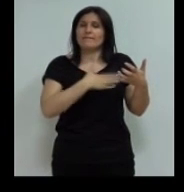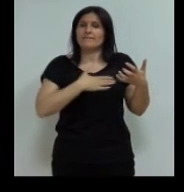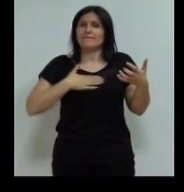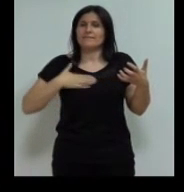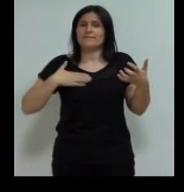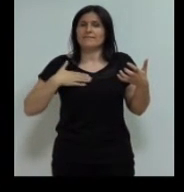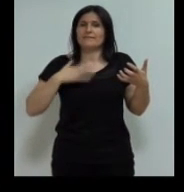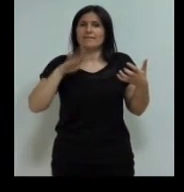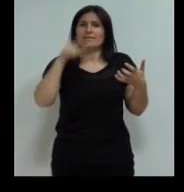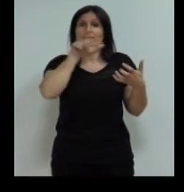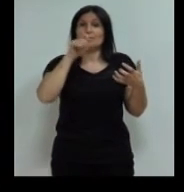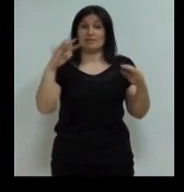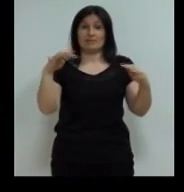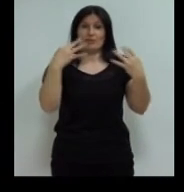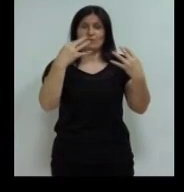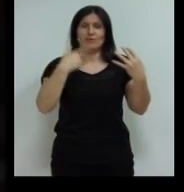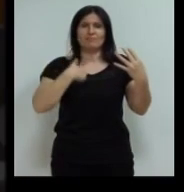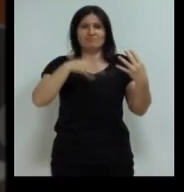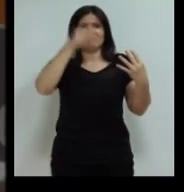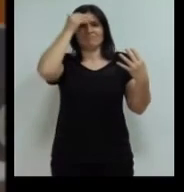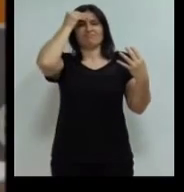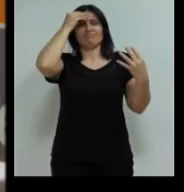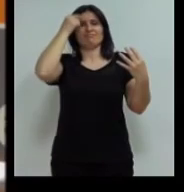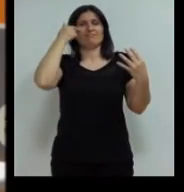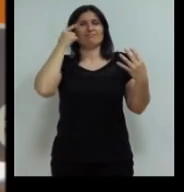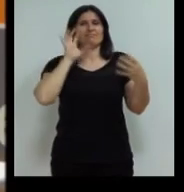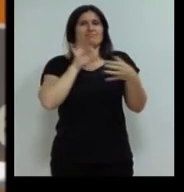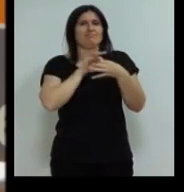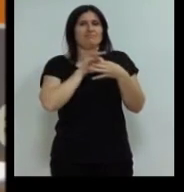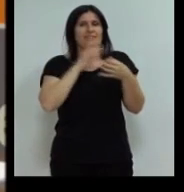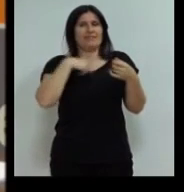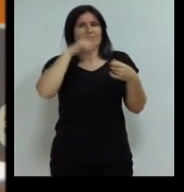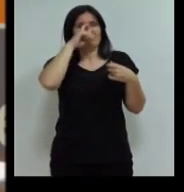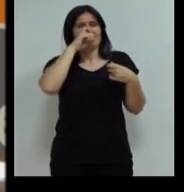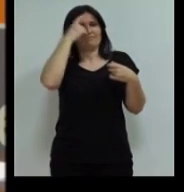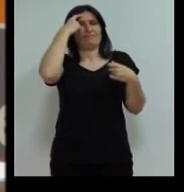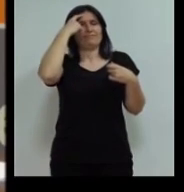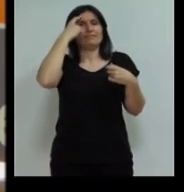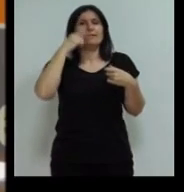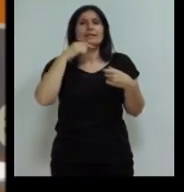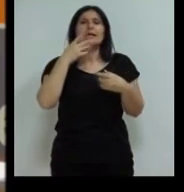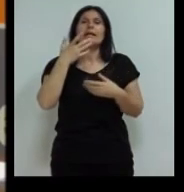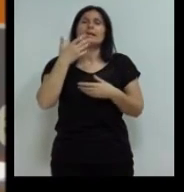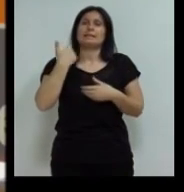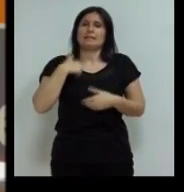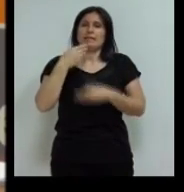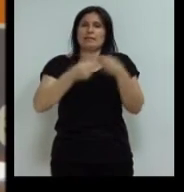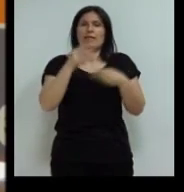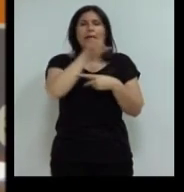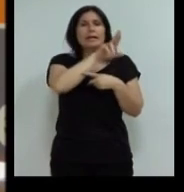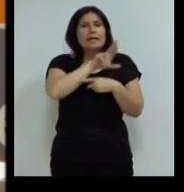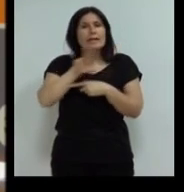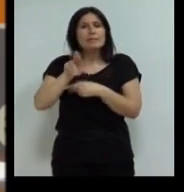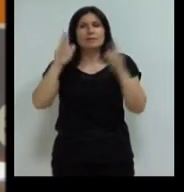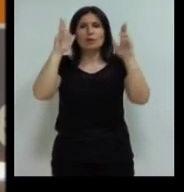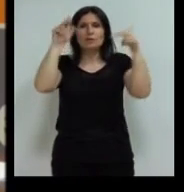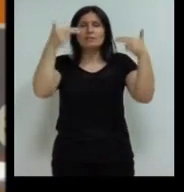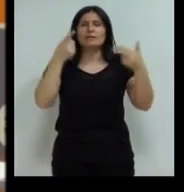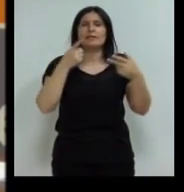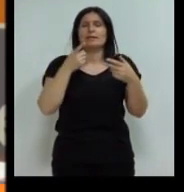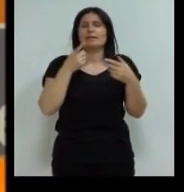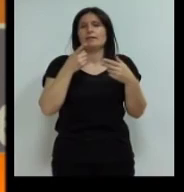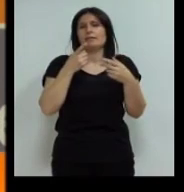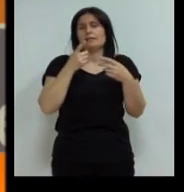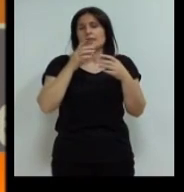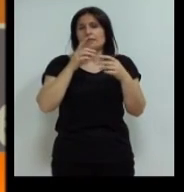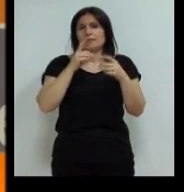quedaran las personas que nos estén viendo o oyendo, con ello en la cabeza. Entonces, bueno, hemos hecho un repaso un poco del tema del sistema de medición